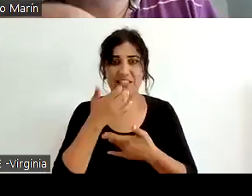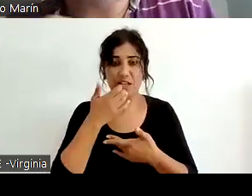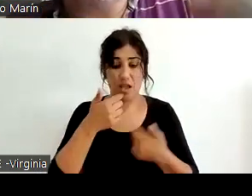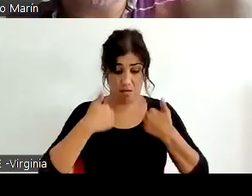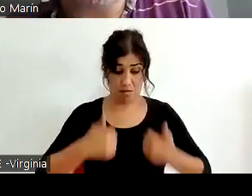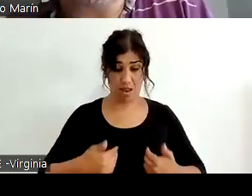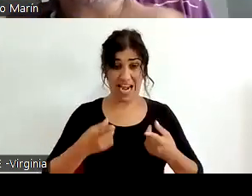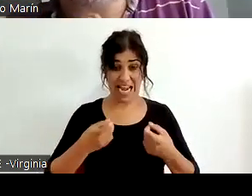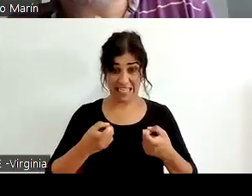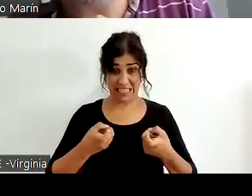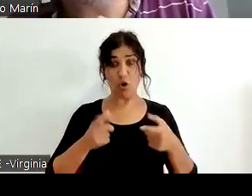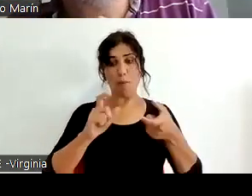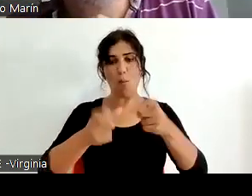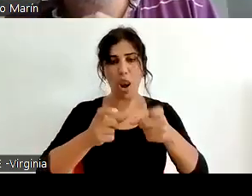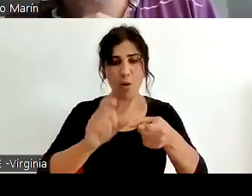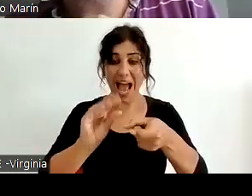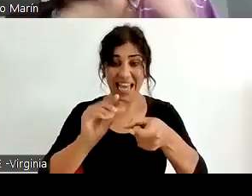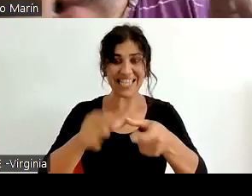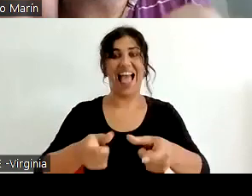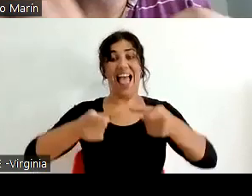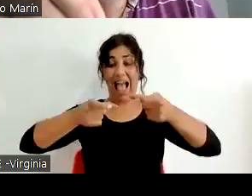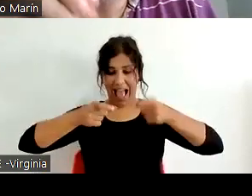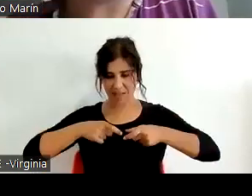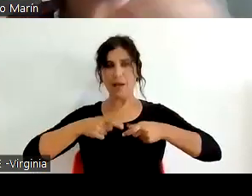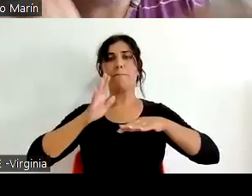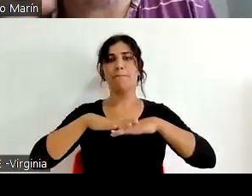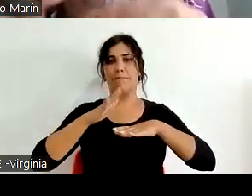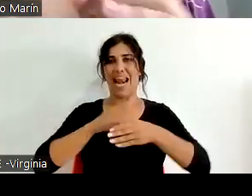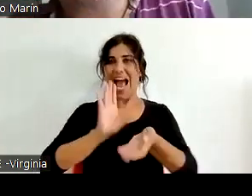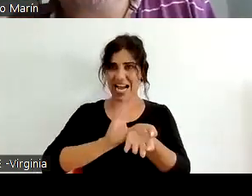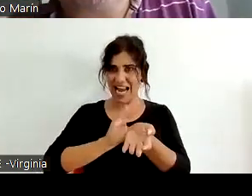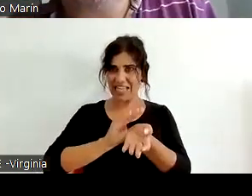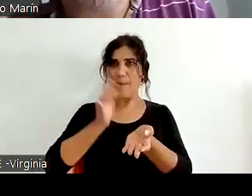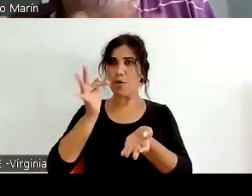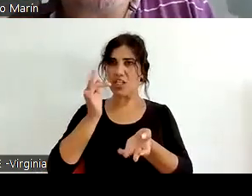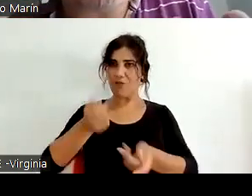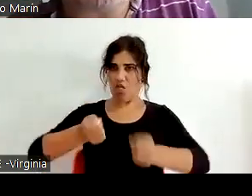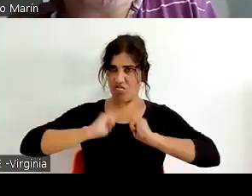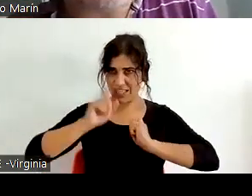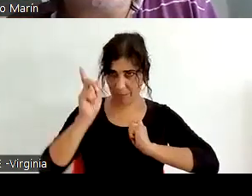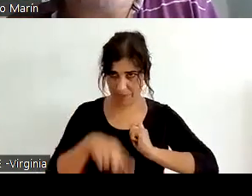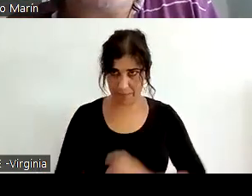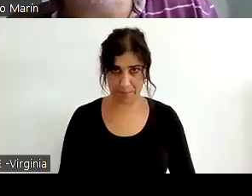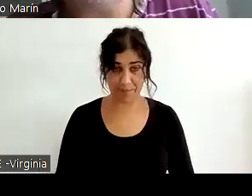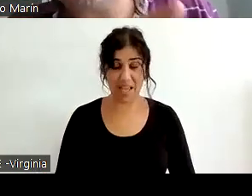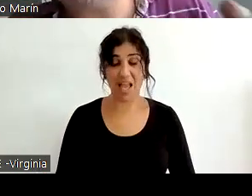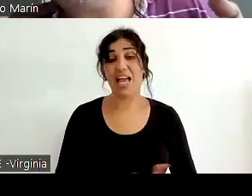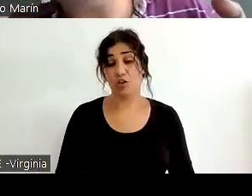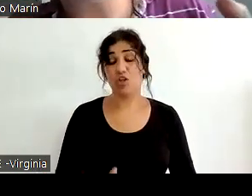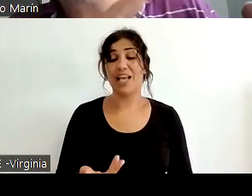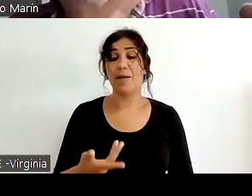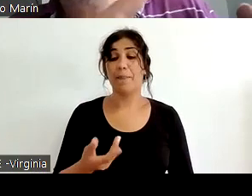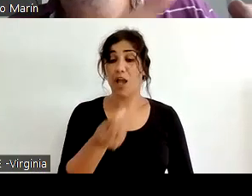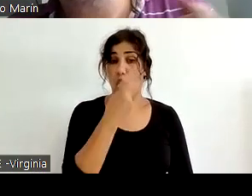células nuevas vamos a necesitar grasa, pero elementos extra, aparte de una alimentación adecuada, los que hemos comentado,